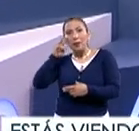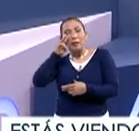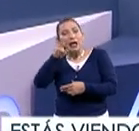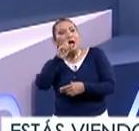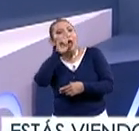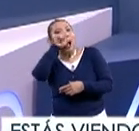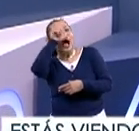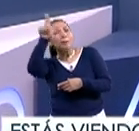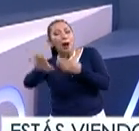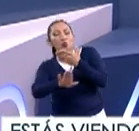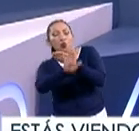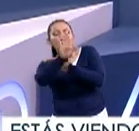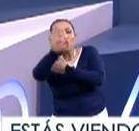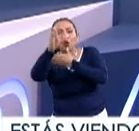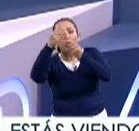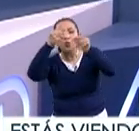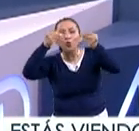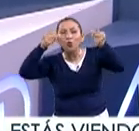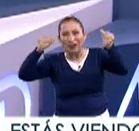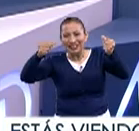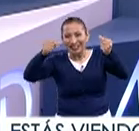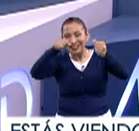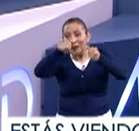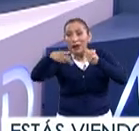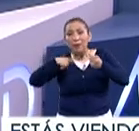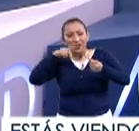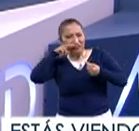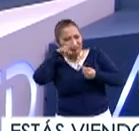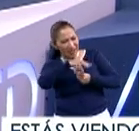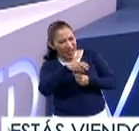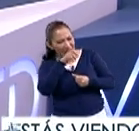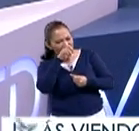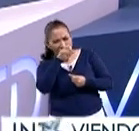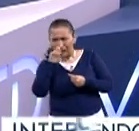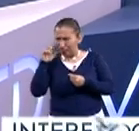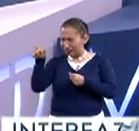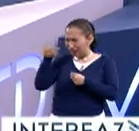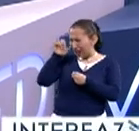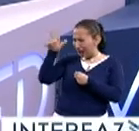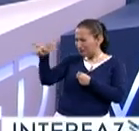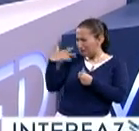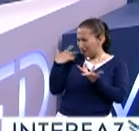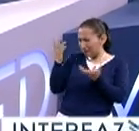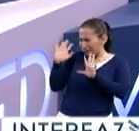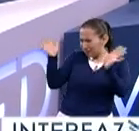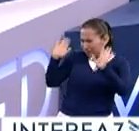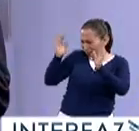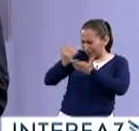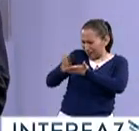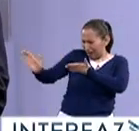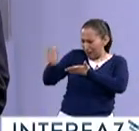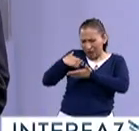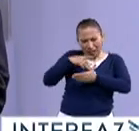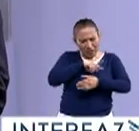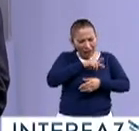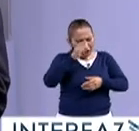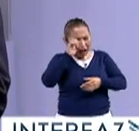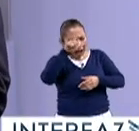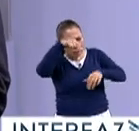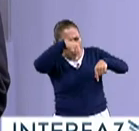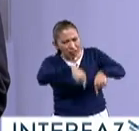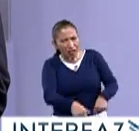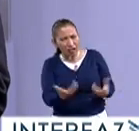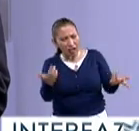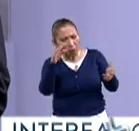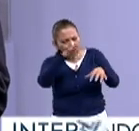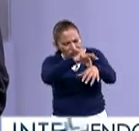intangible, inefable, etcétera, pero la gente no cree en ese alma europea, sino que sigue creciendo en el alma